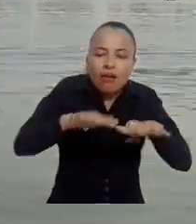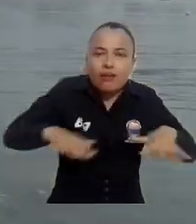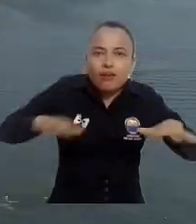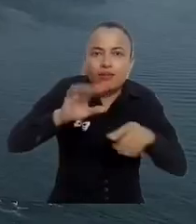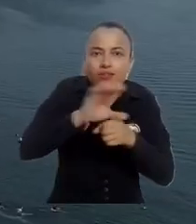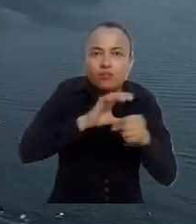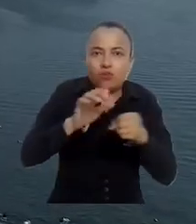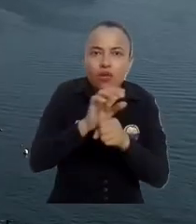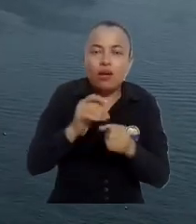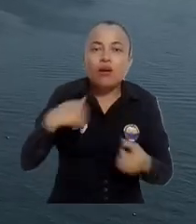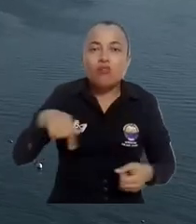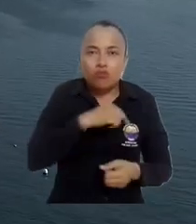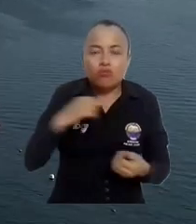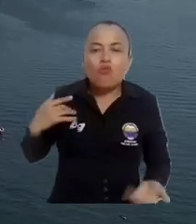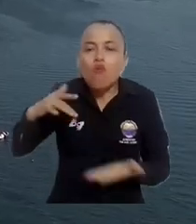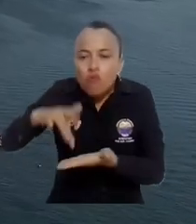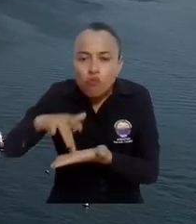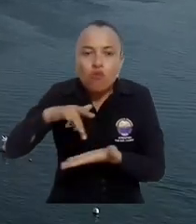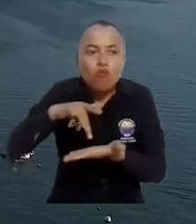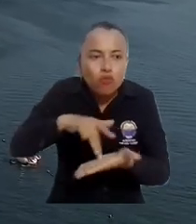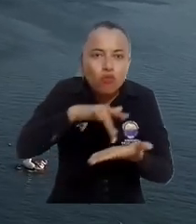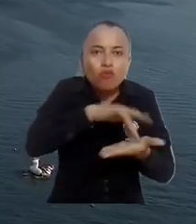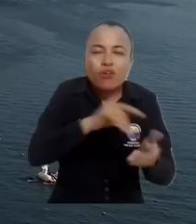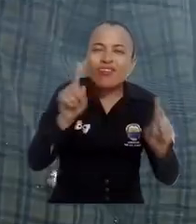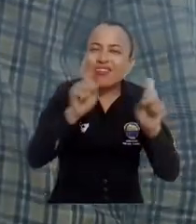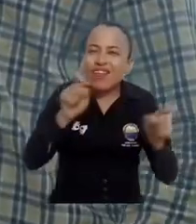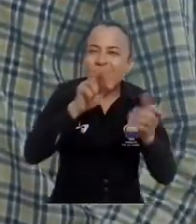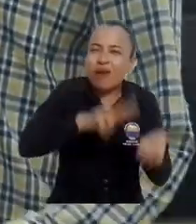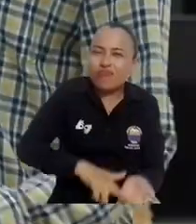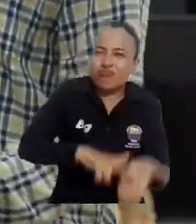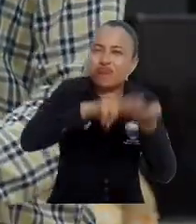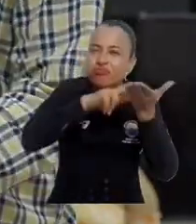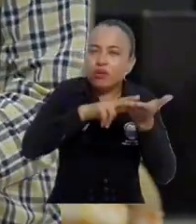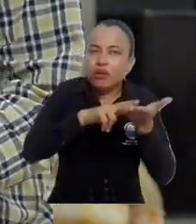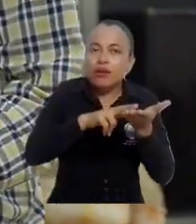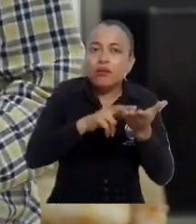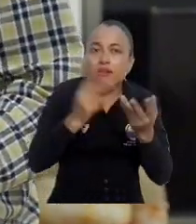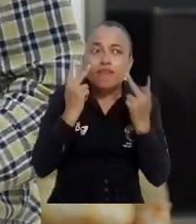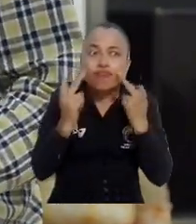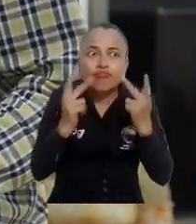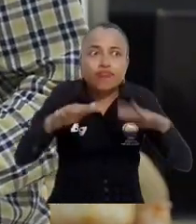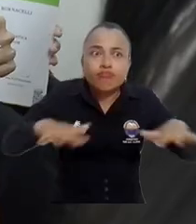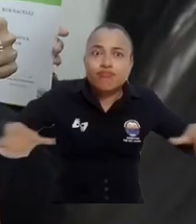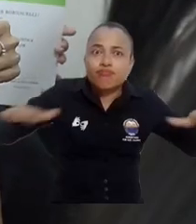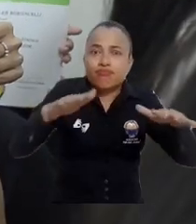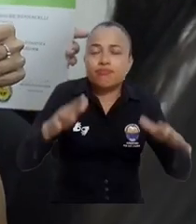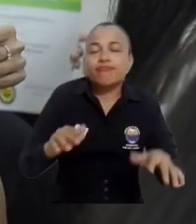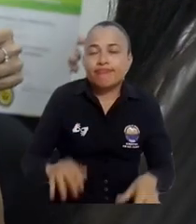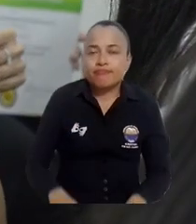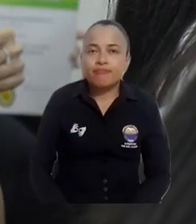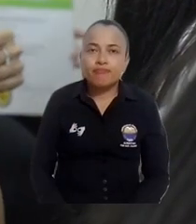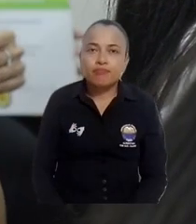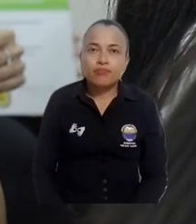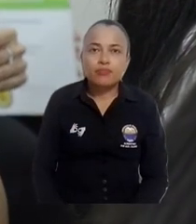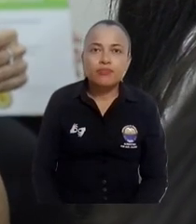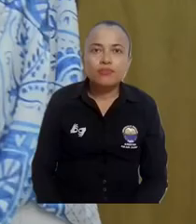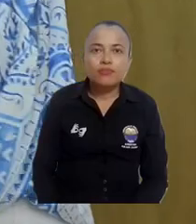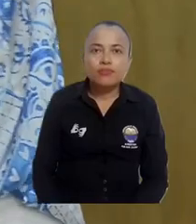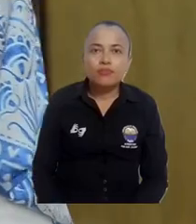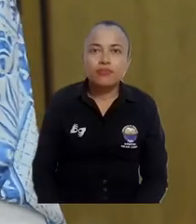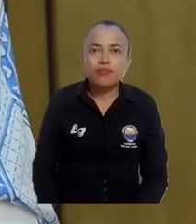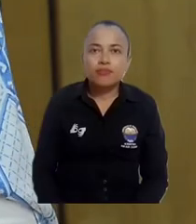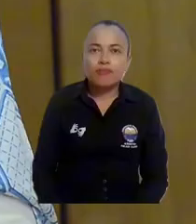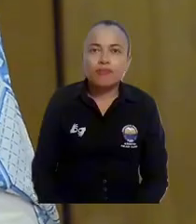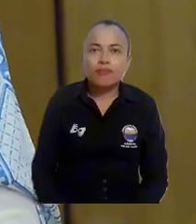ciudad. Realizamos diferentes tipos de destinos acá en la ciudad, como digamos en el área regenerativo y grandes espacios que podíamos